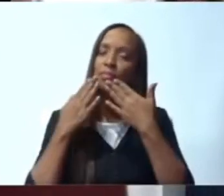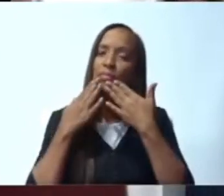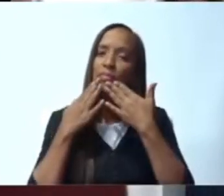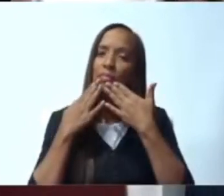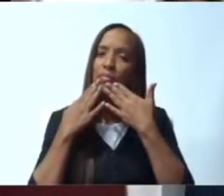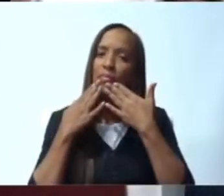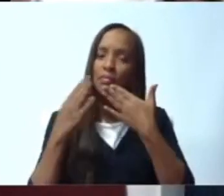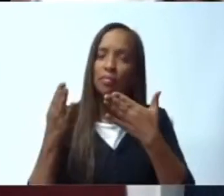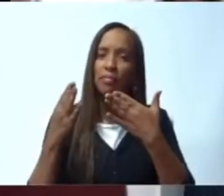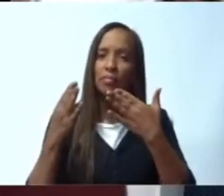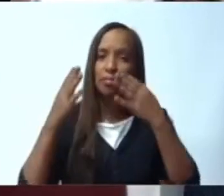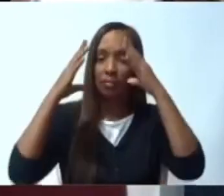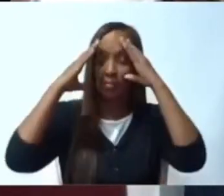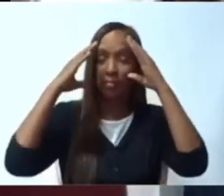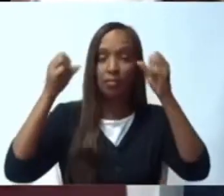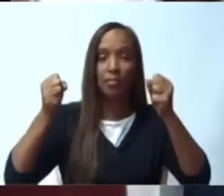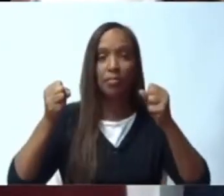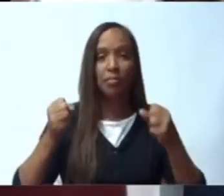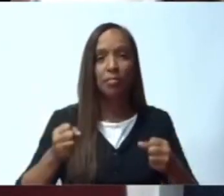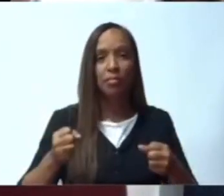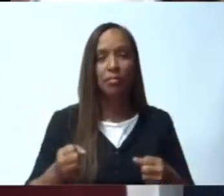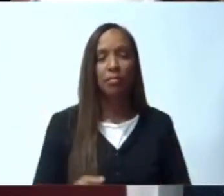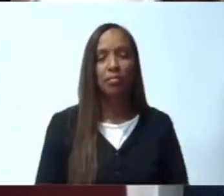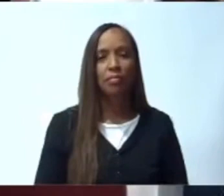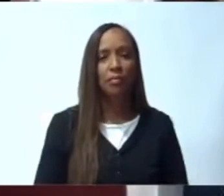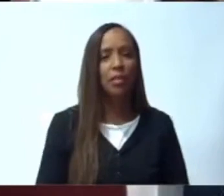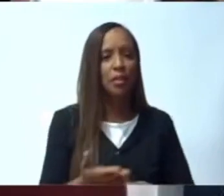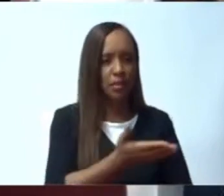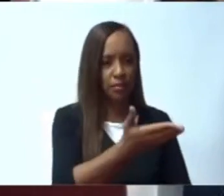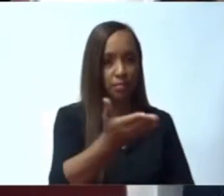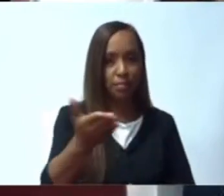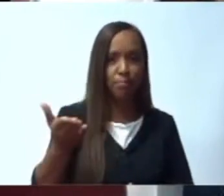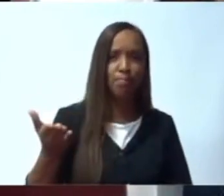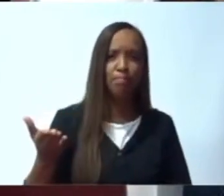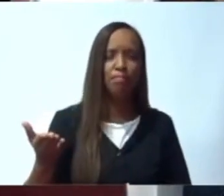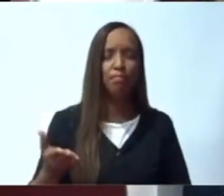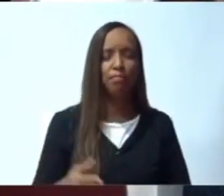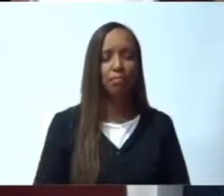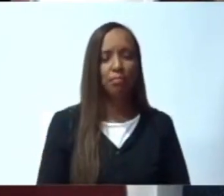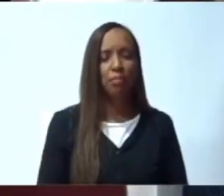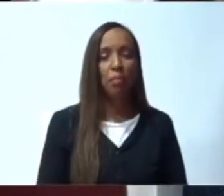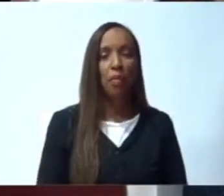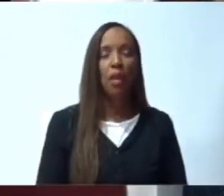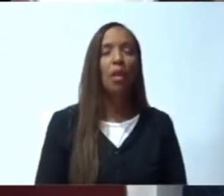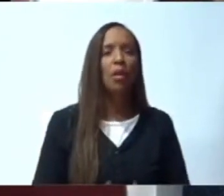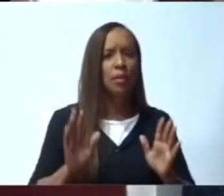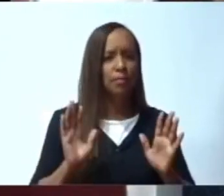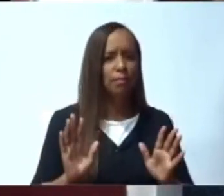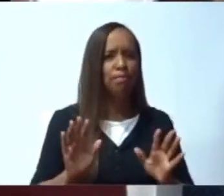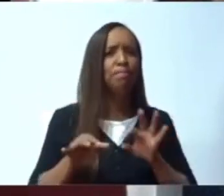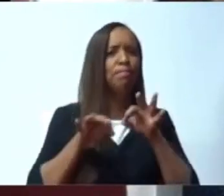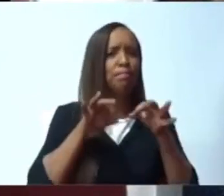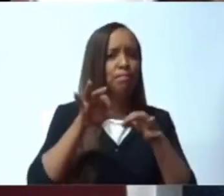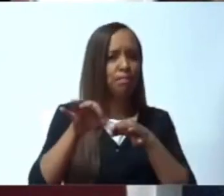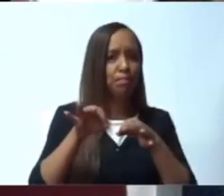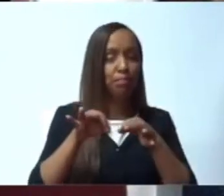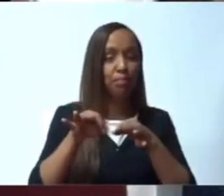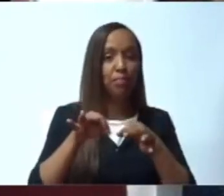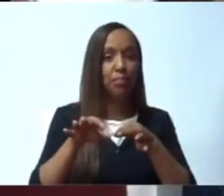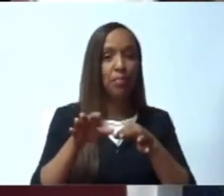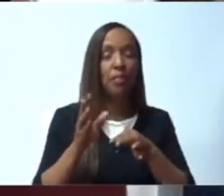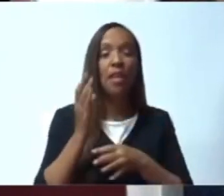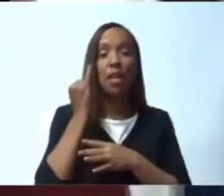categoría. Hablar de 92 años de cualquier institución bastaría para que